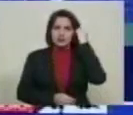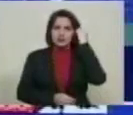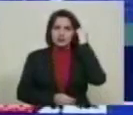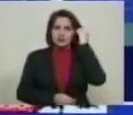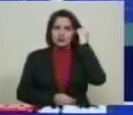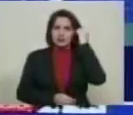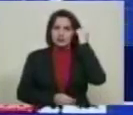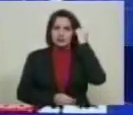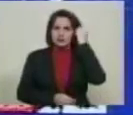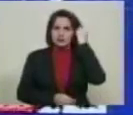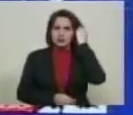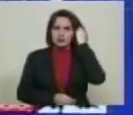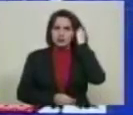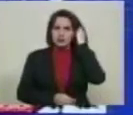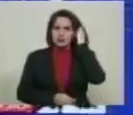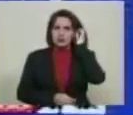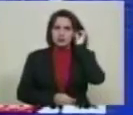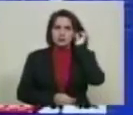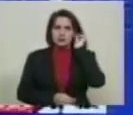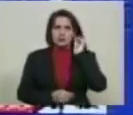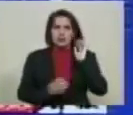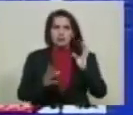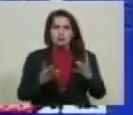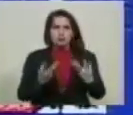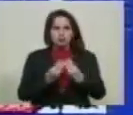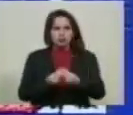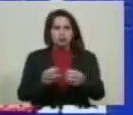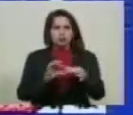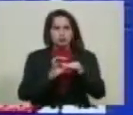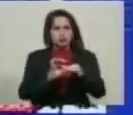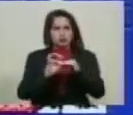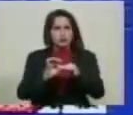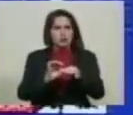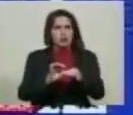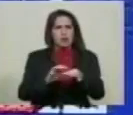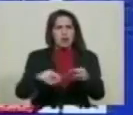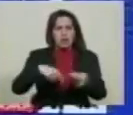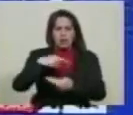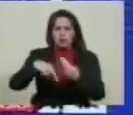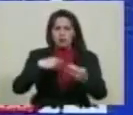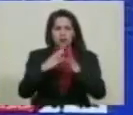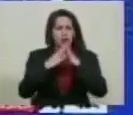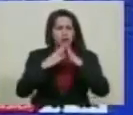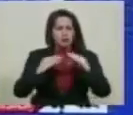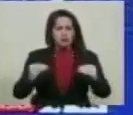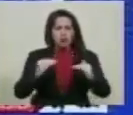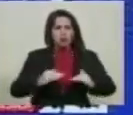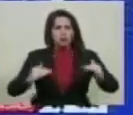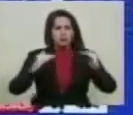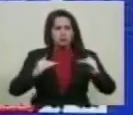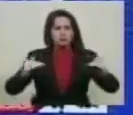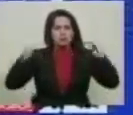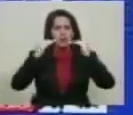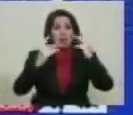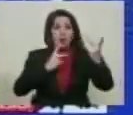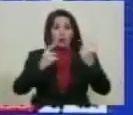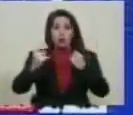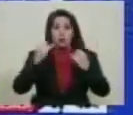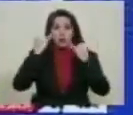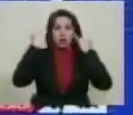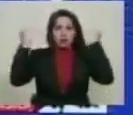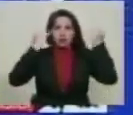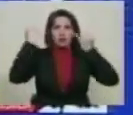y consolidación nacional de la revolución en todas sus dimensiones económica,